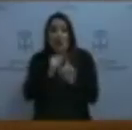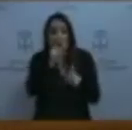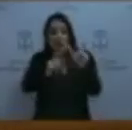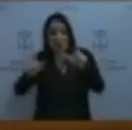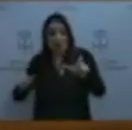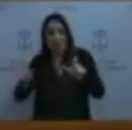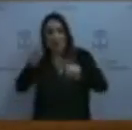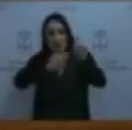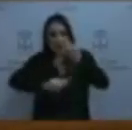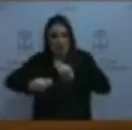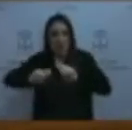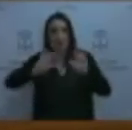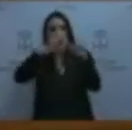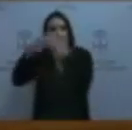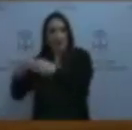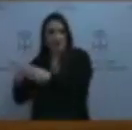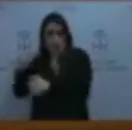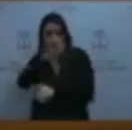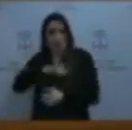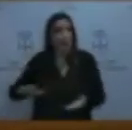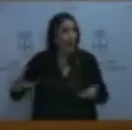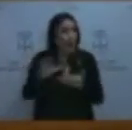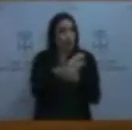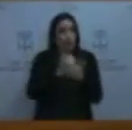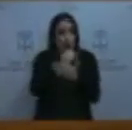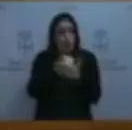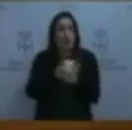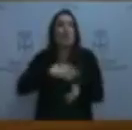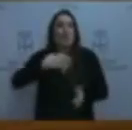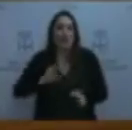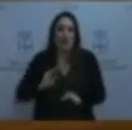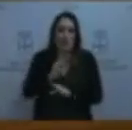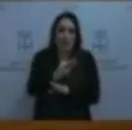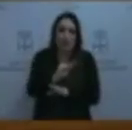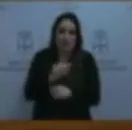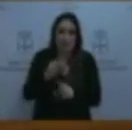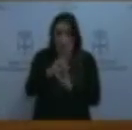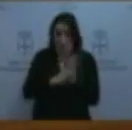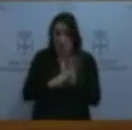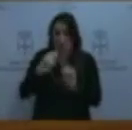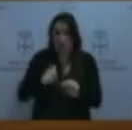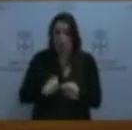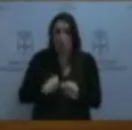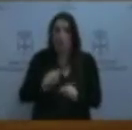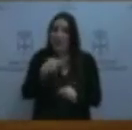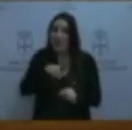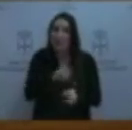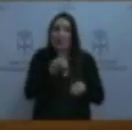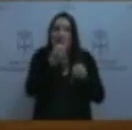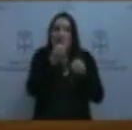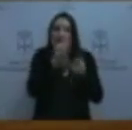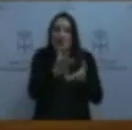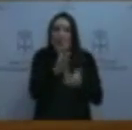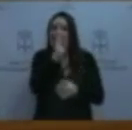personas, asociaciones y colectivos del territorio con opción a recibir ayudas del programa LEADER sean informadas de